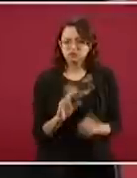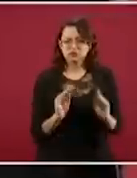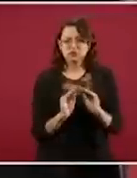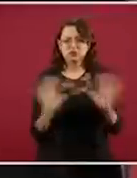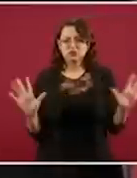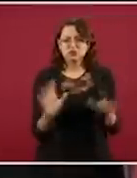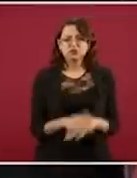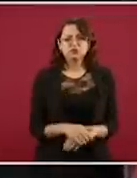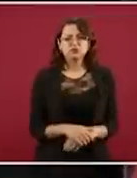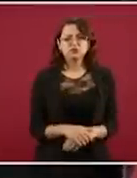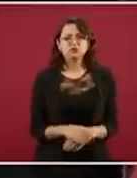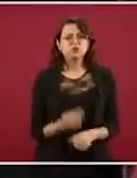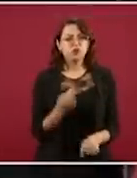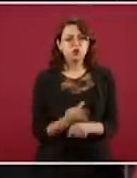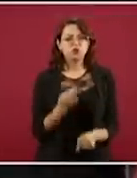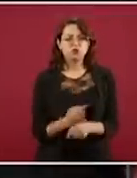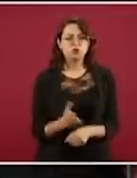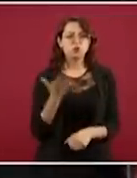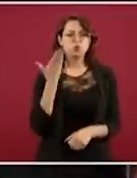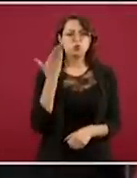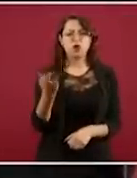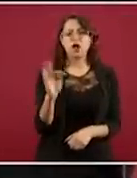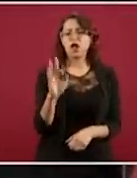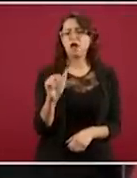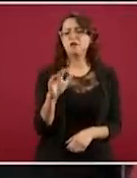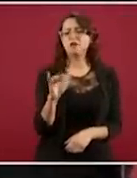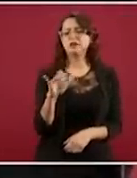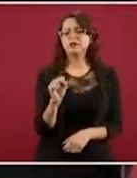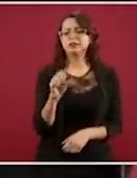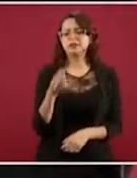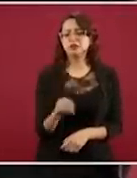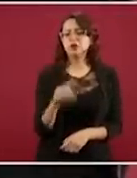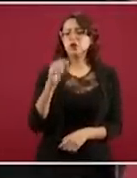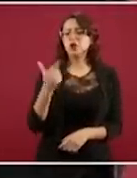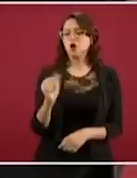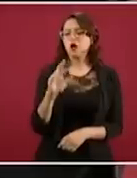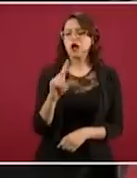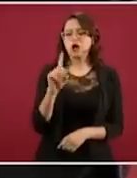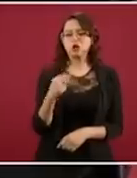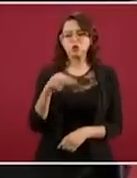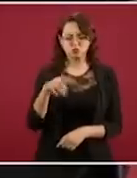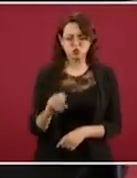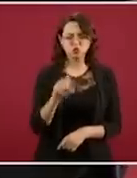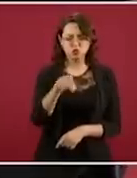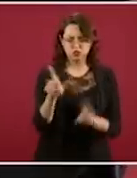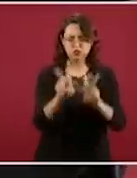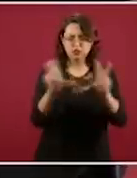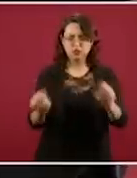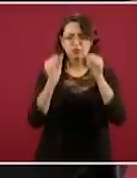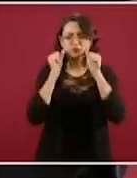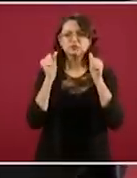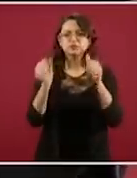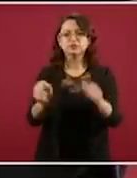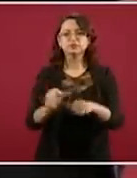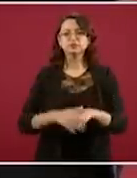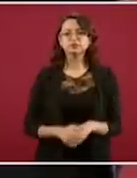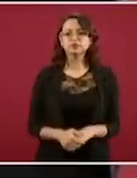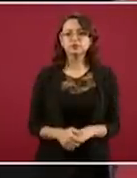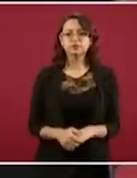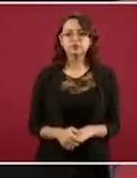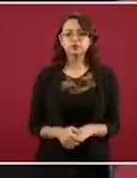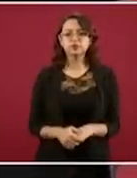ahora mismo le vamos a pedir a Francisco Garduño que vea lo que tú estás planteando y